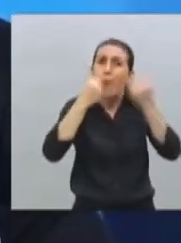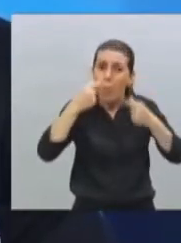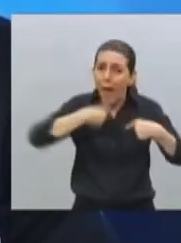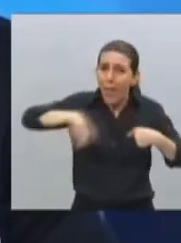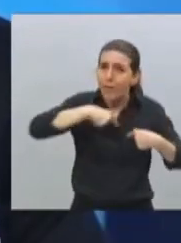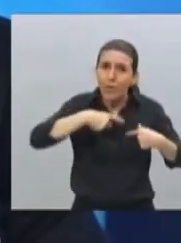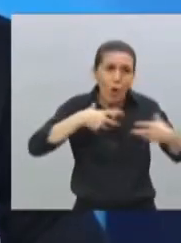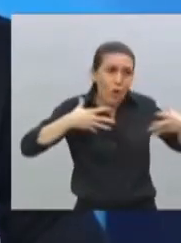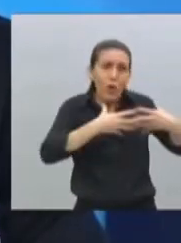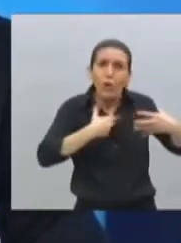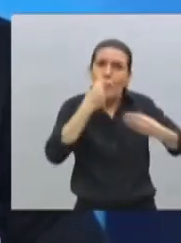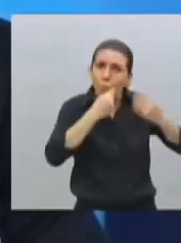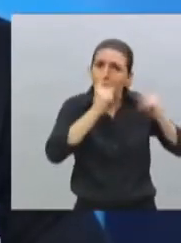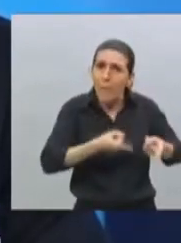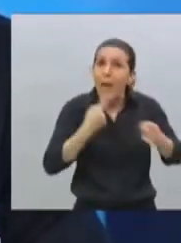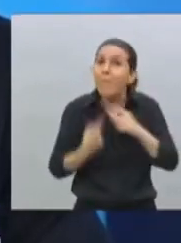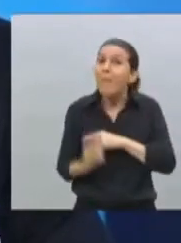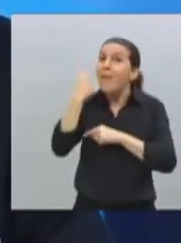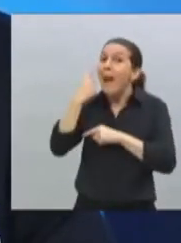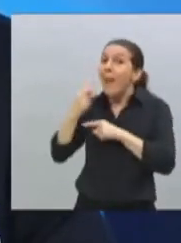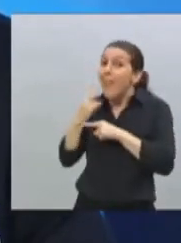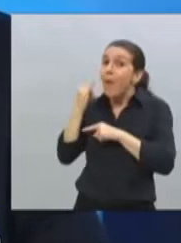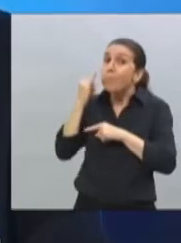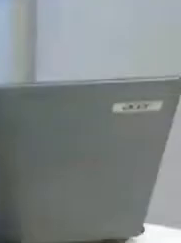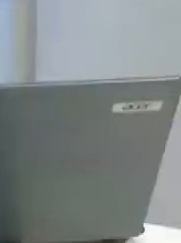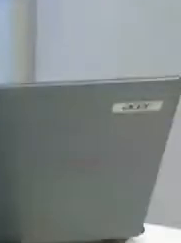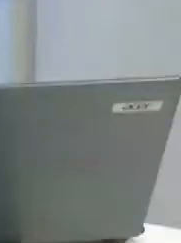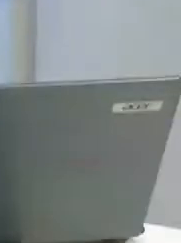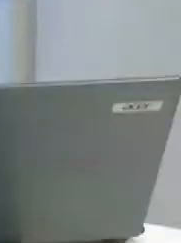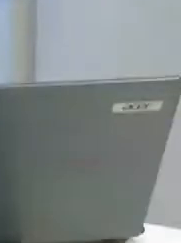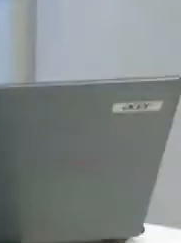¿no? Federico, con el tema del federalismo